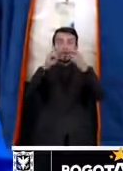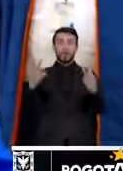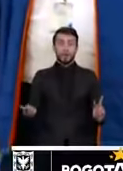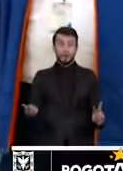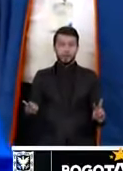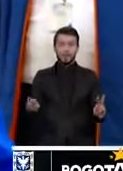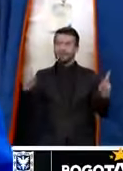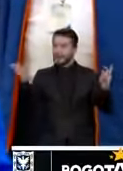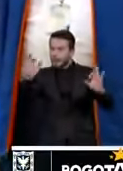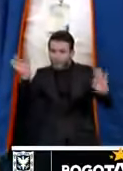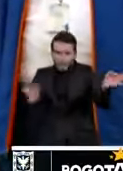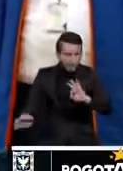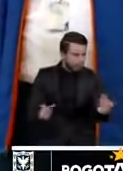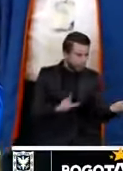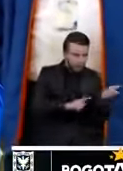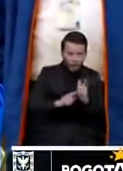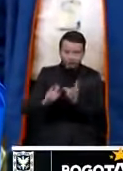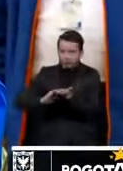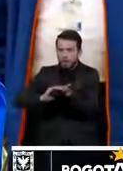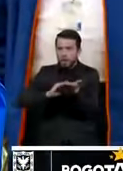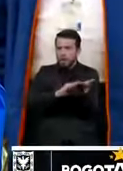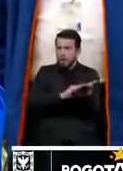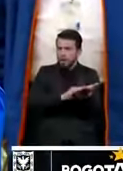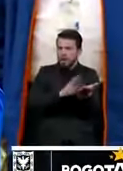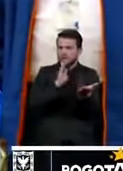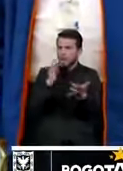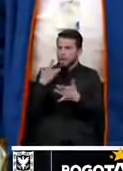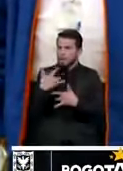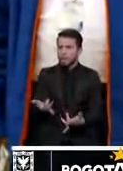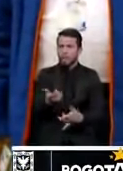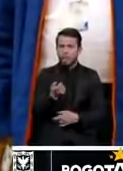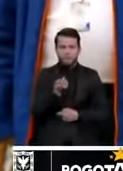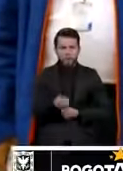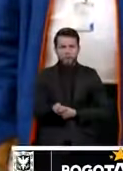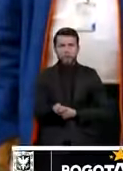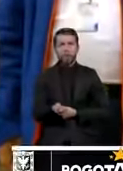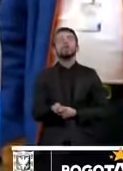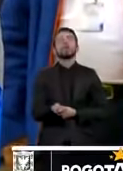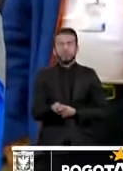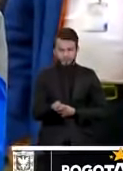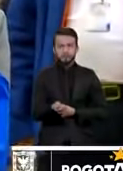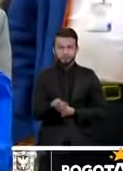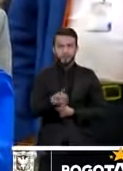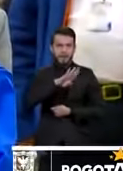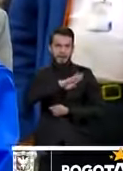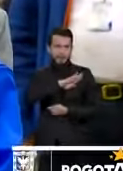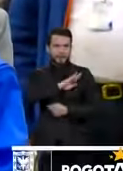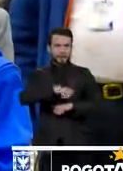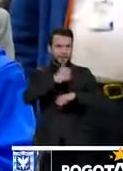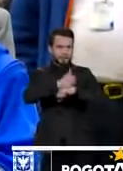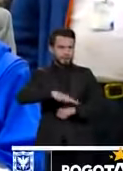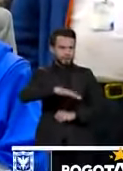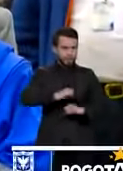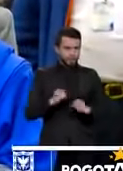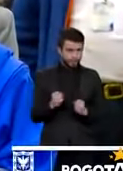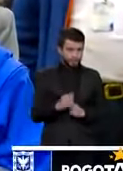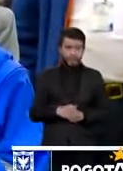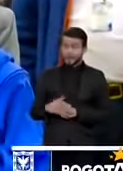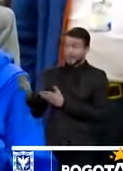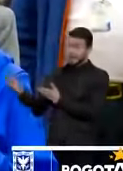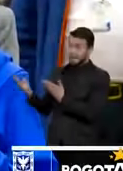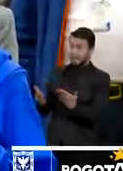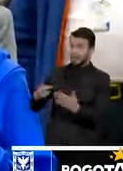la instalación y la adecuación, y 200 camas las financia y las aporta la Gobernación de Cundinamarca. De manera